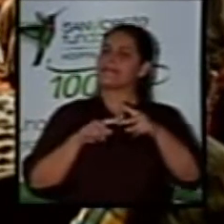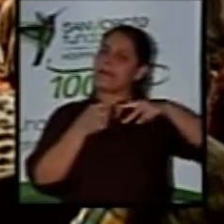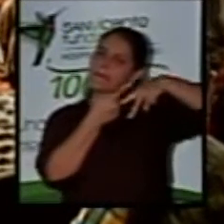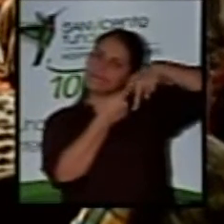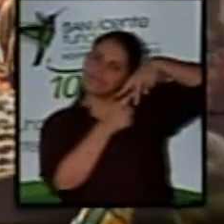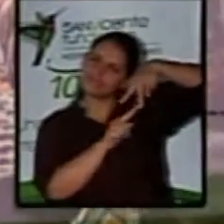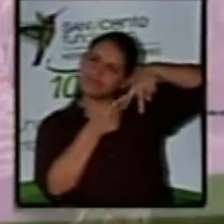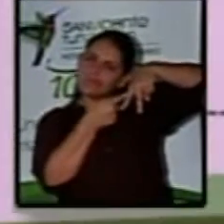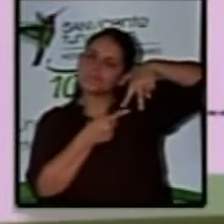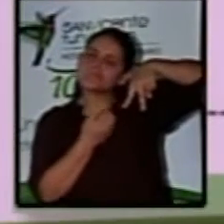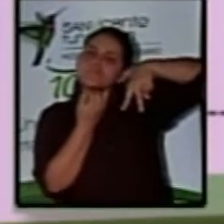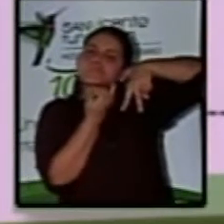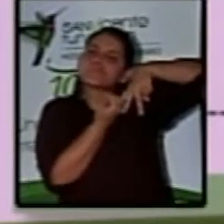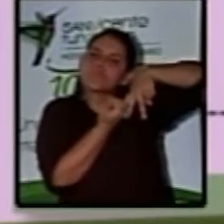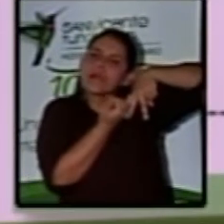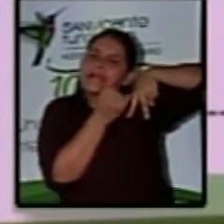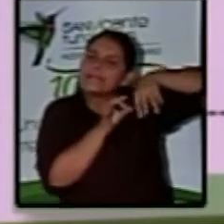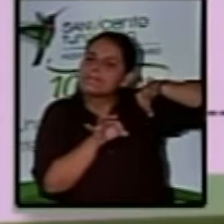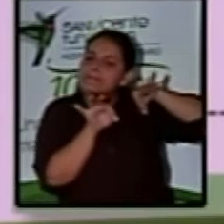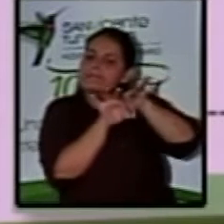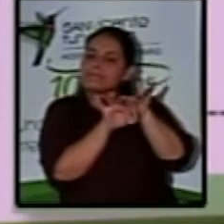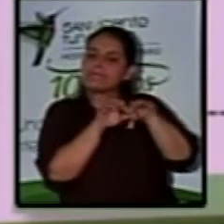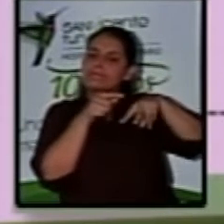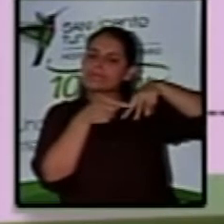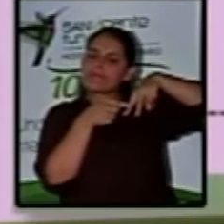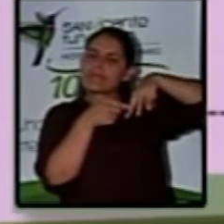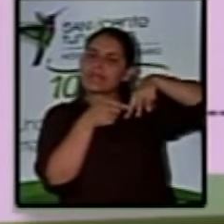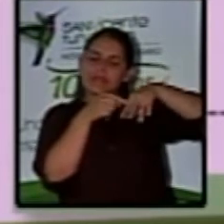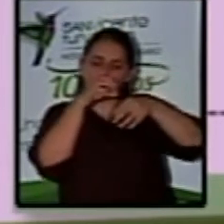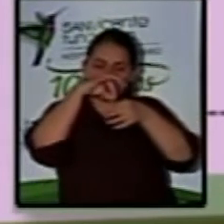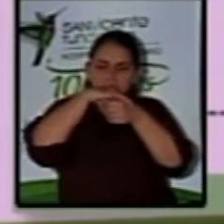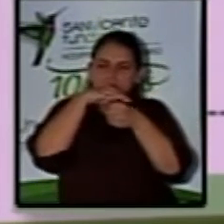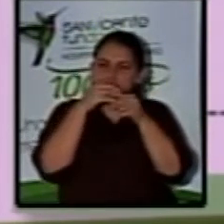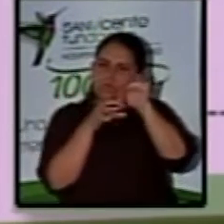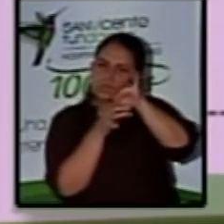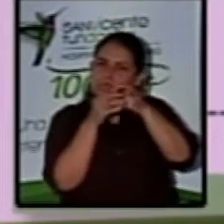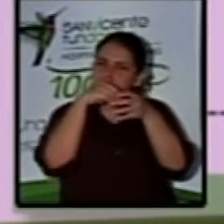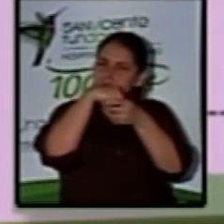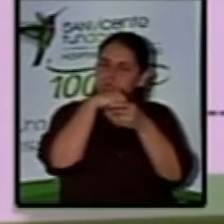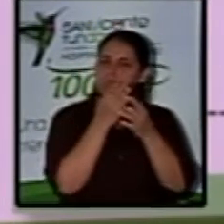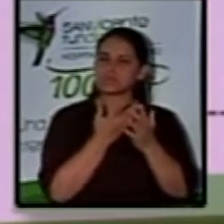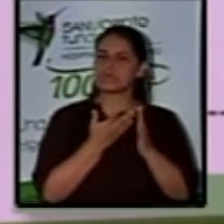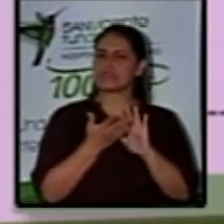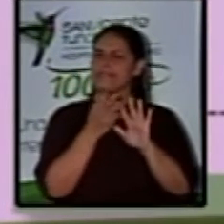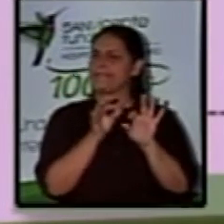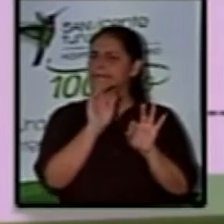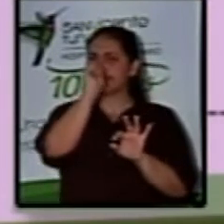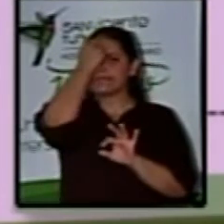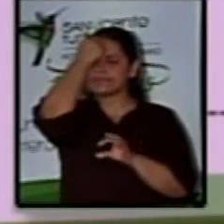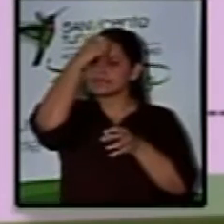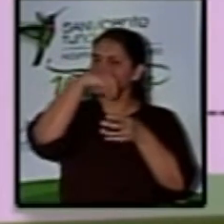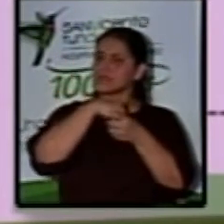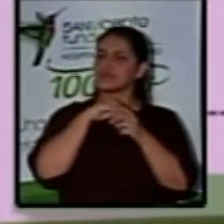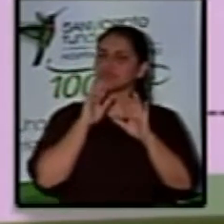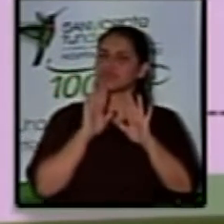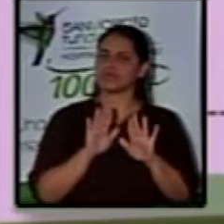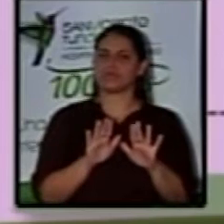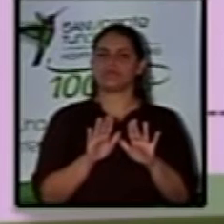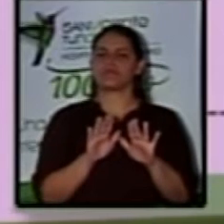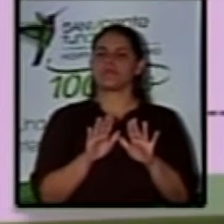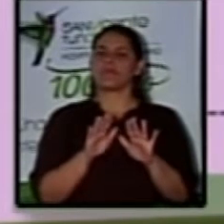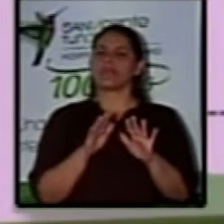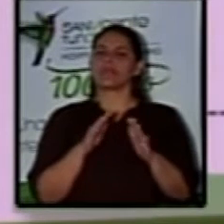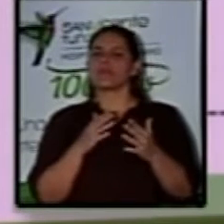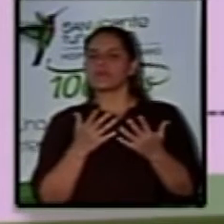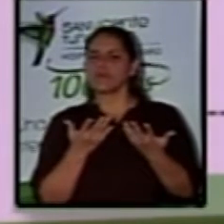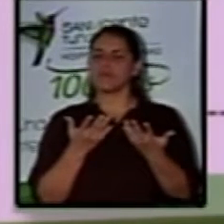unas válvulas venosas, que es el componente funcional más importante de estas y donde vamos a encontrar la